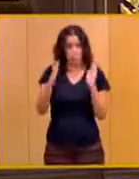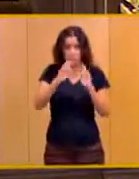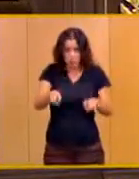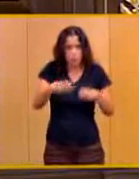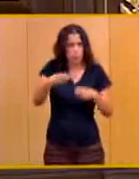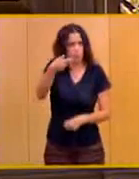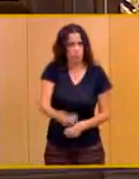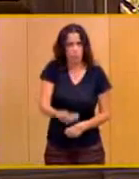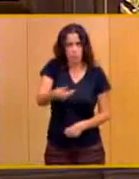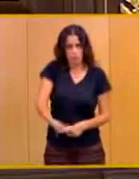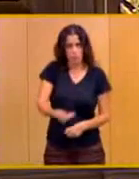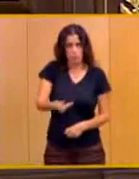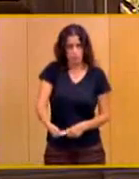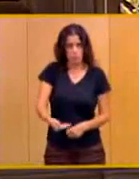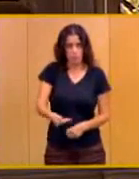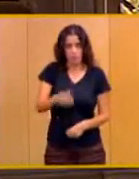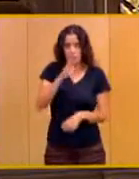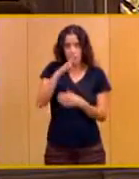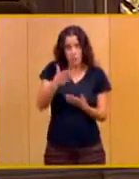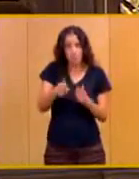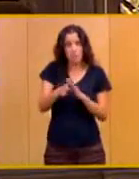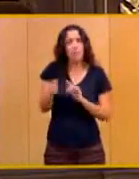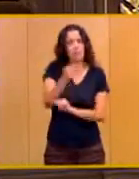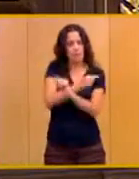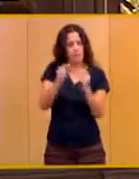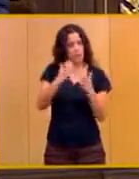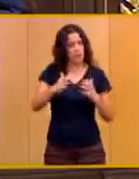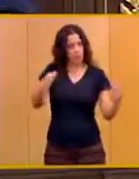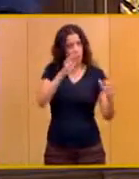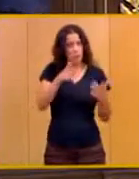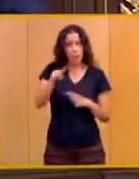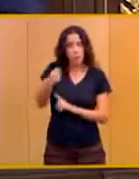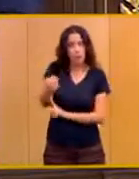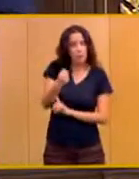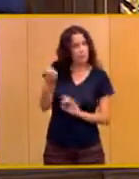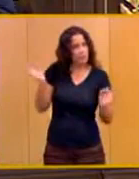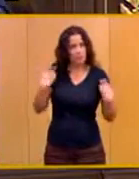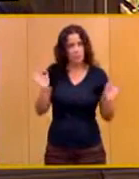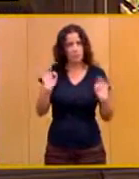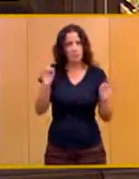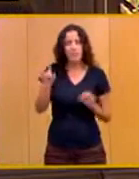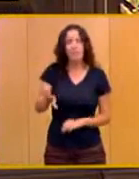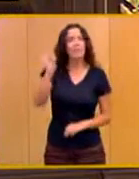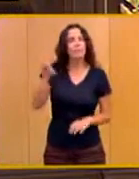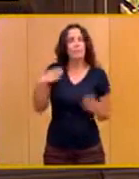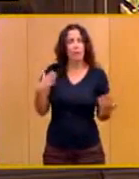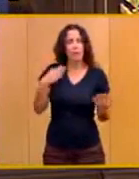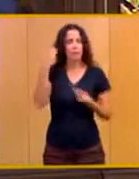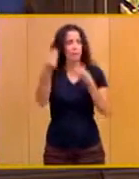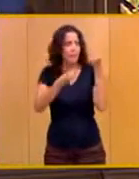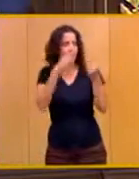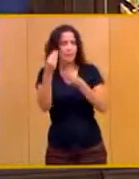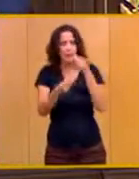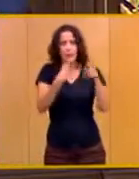trascendentales que están en debate de la Cámara. Ha decidido no arrimar el hombro, sino que pensar solo en el tobogán electoral.